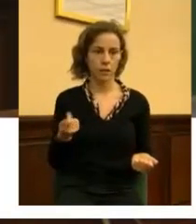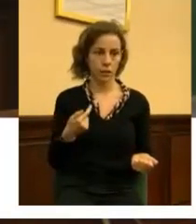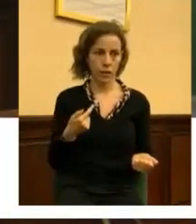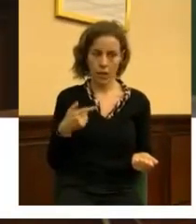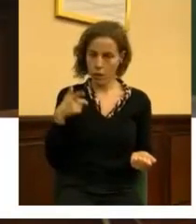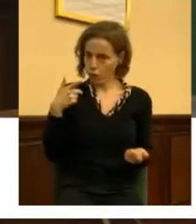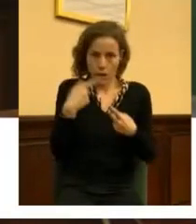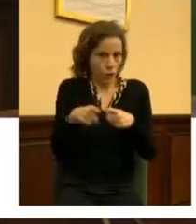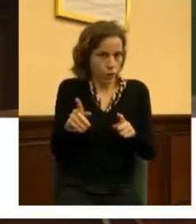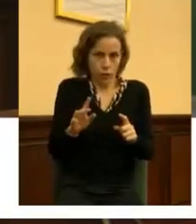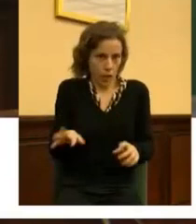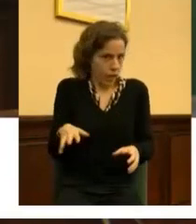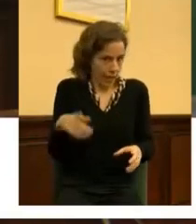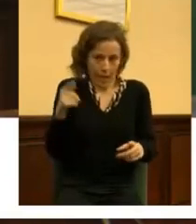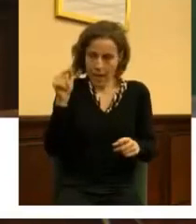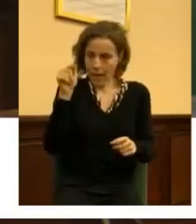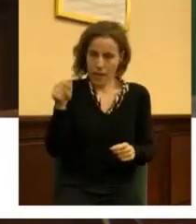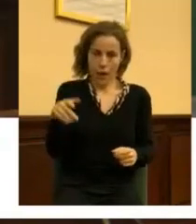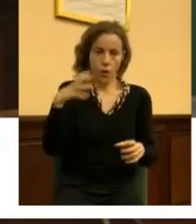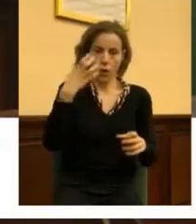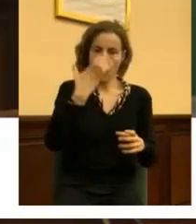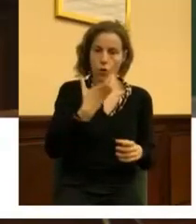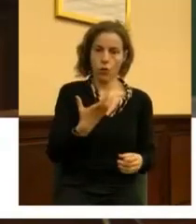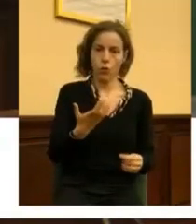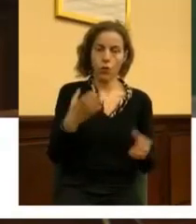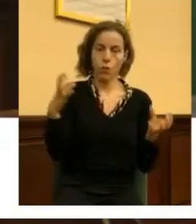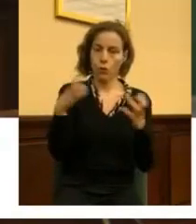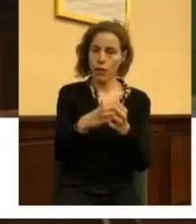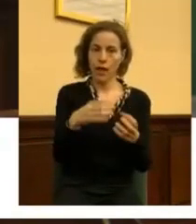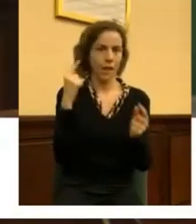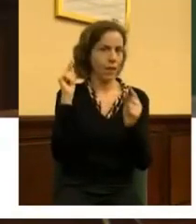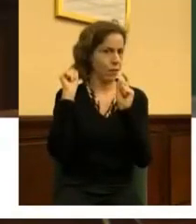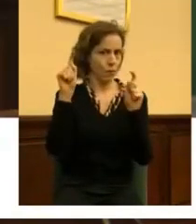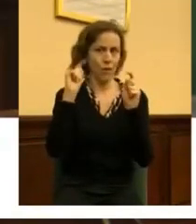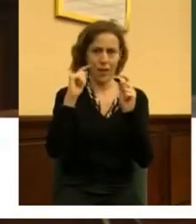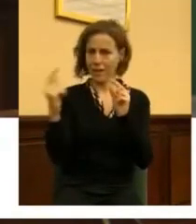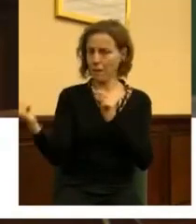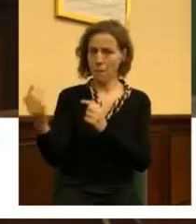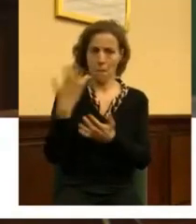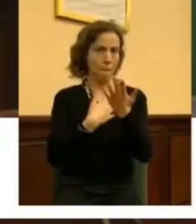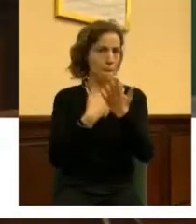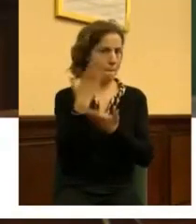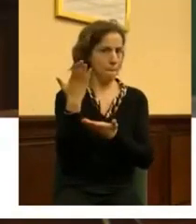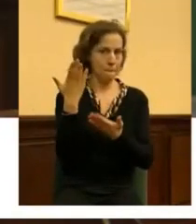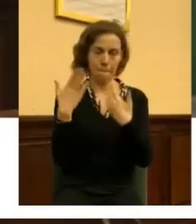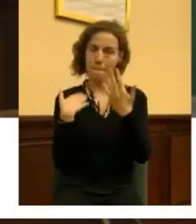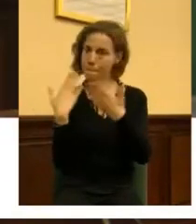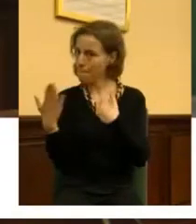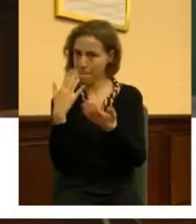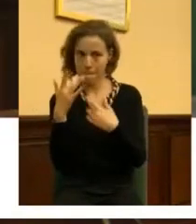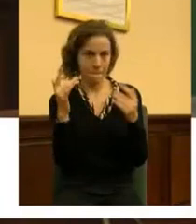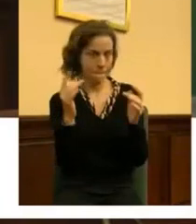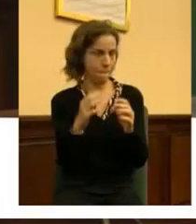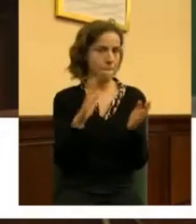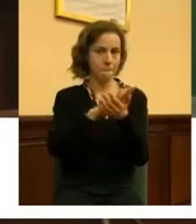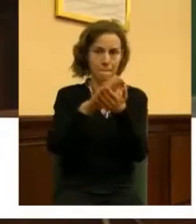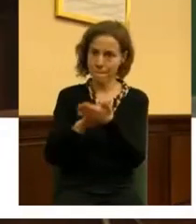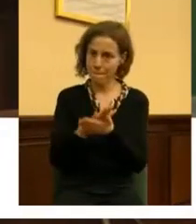es una cosa que lo comenta toda la comunidad educativa, pero además no solo aquí. Yo conozco